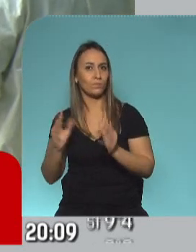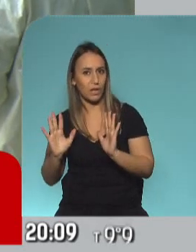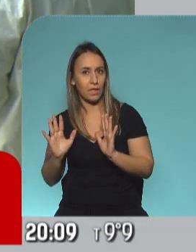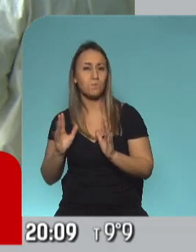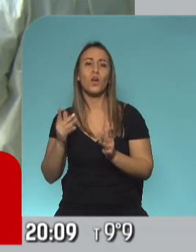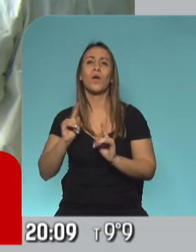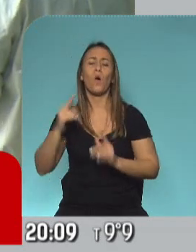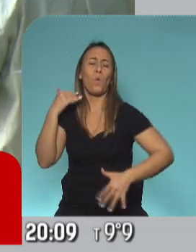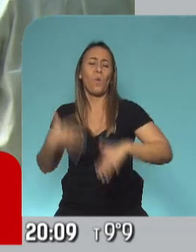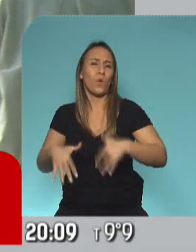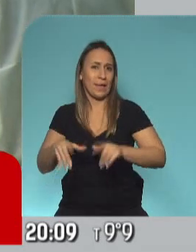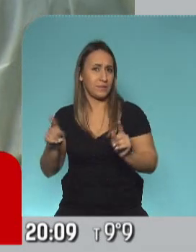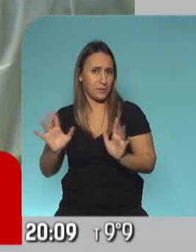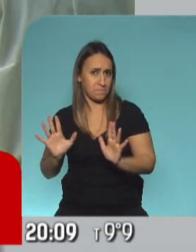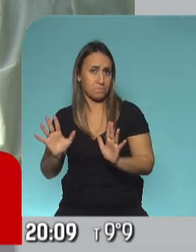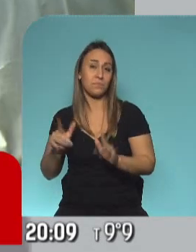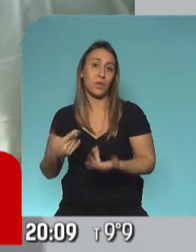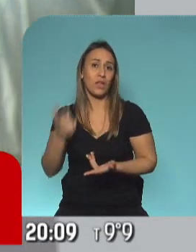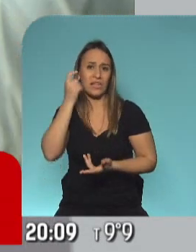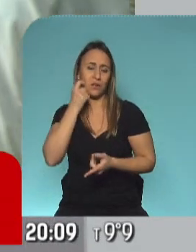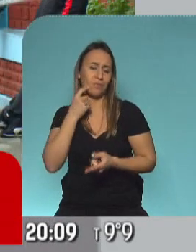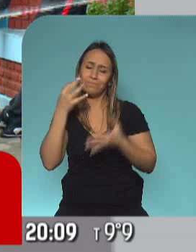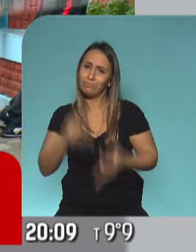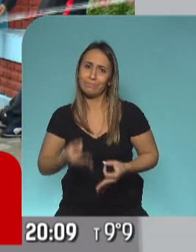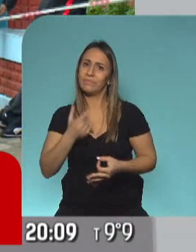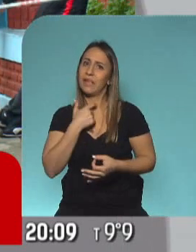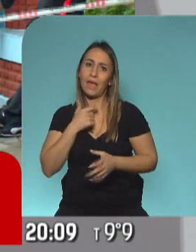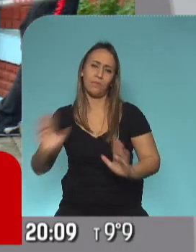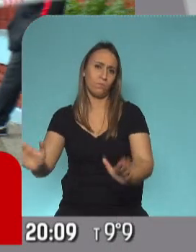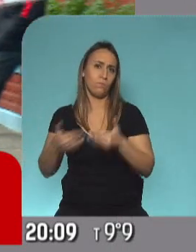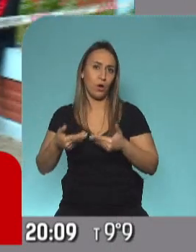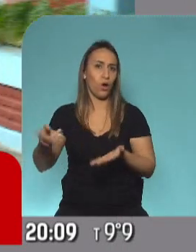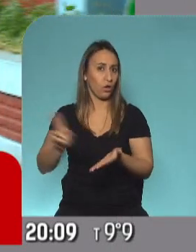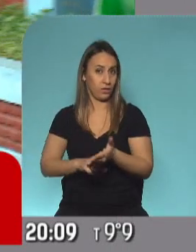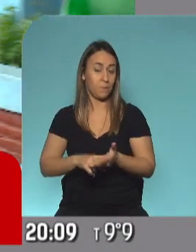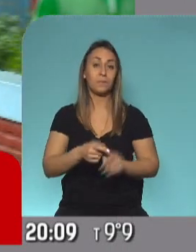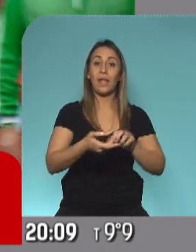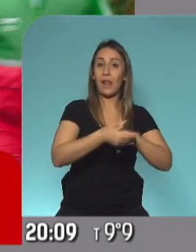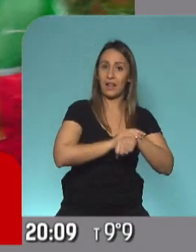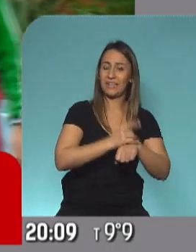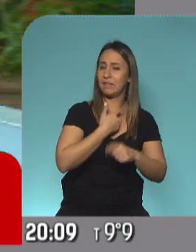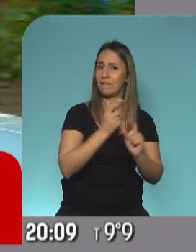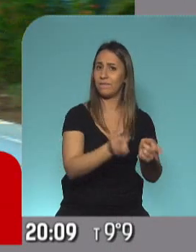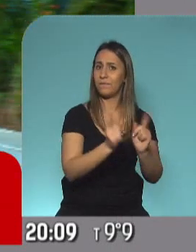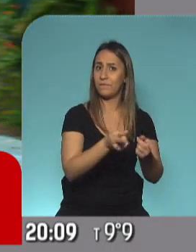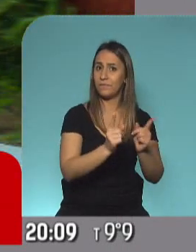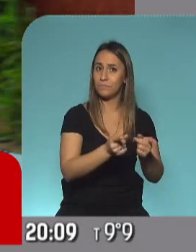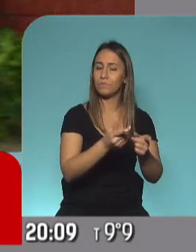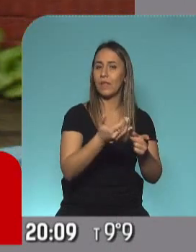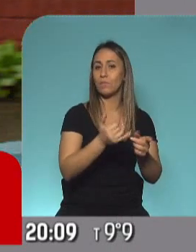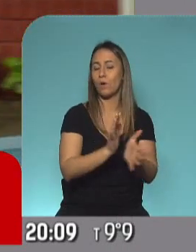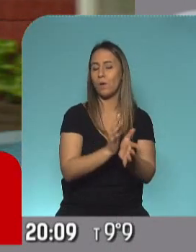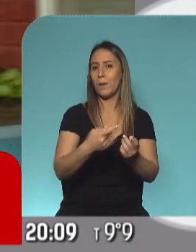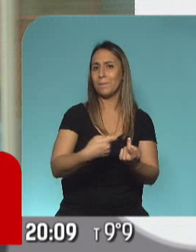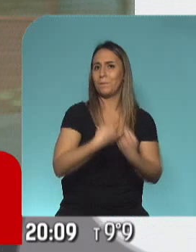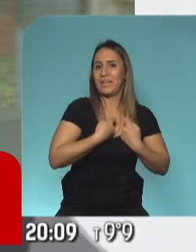tanta urgencia. Entonces, Kicillof era más propenso a cerrar todo. Larreta quería conservar, porque tiene acá una presión fuerte